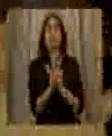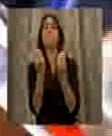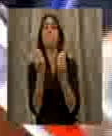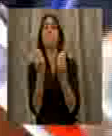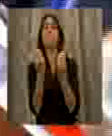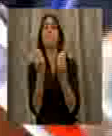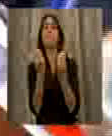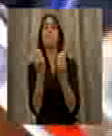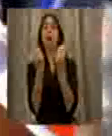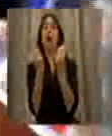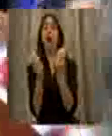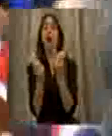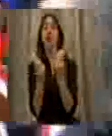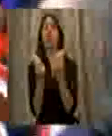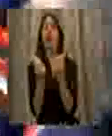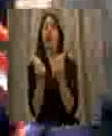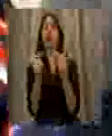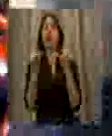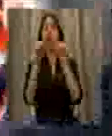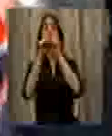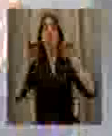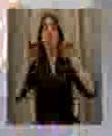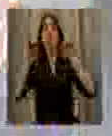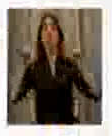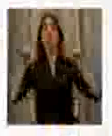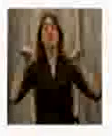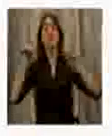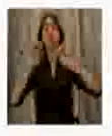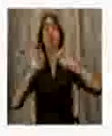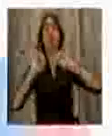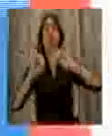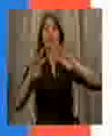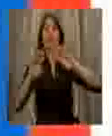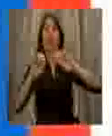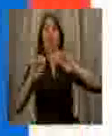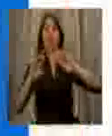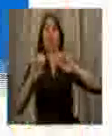y equidad de nuestra educación.